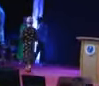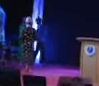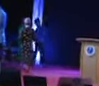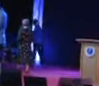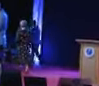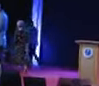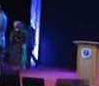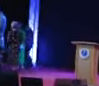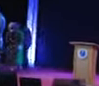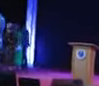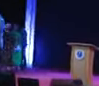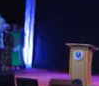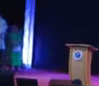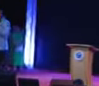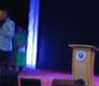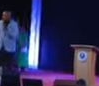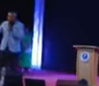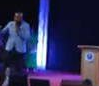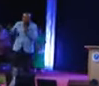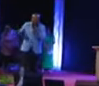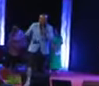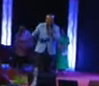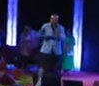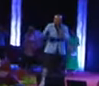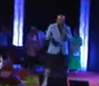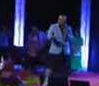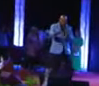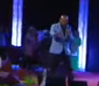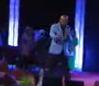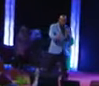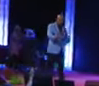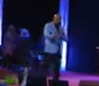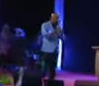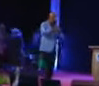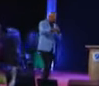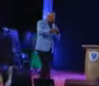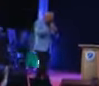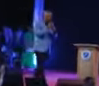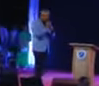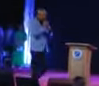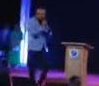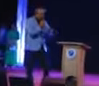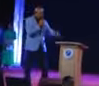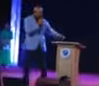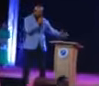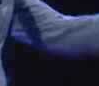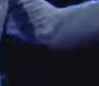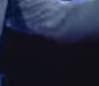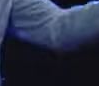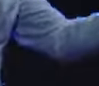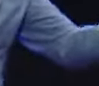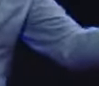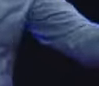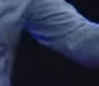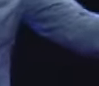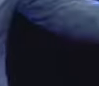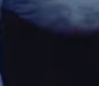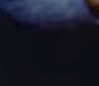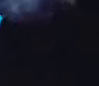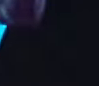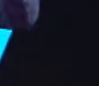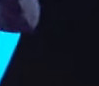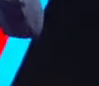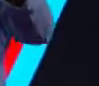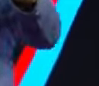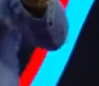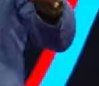crees. Hay una convicción en tu vida de que algo Dios ya comenzó a hacer. En el nombre de Jesús, la